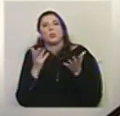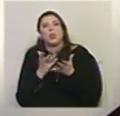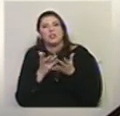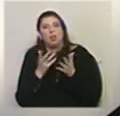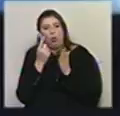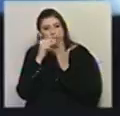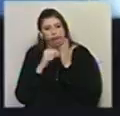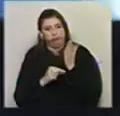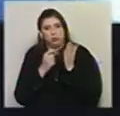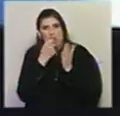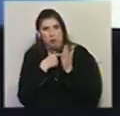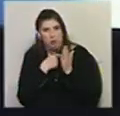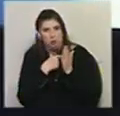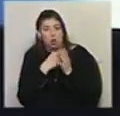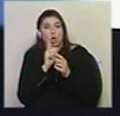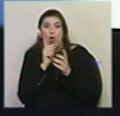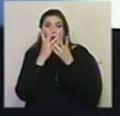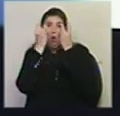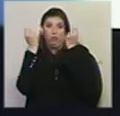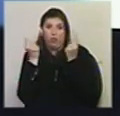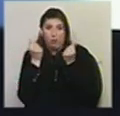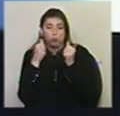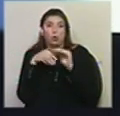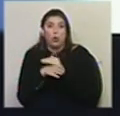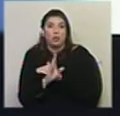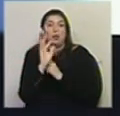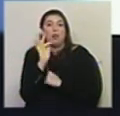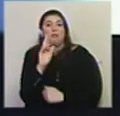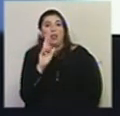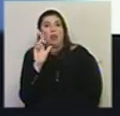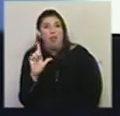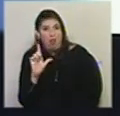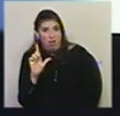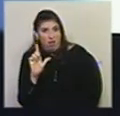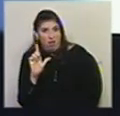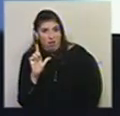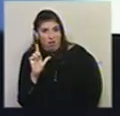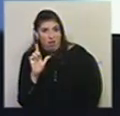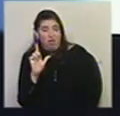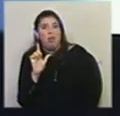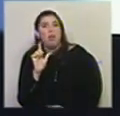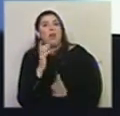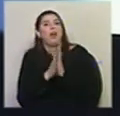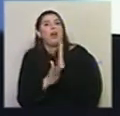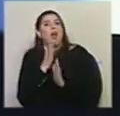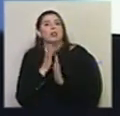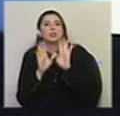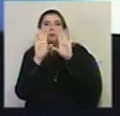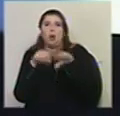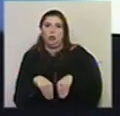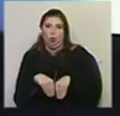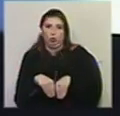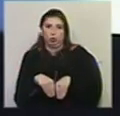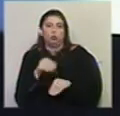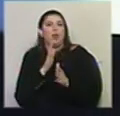último, no nos olvidemos que cuando algo entra al Fondo Nacional de Recursos, algo que dije hace rato, es gratis para todos. Hoy por hoy es gratis para